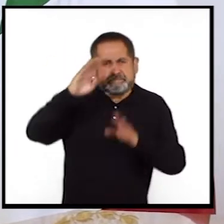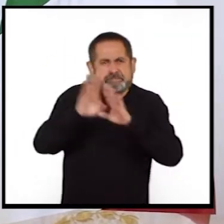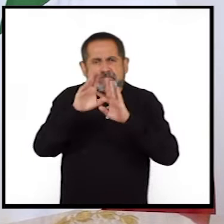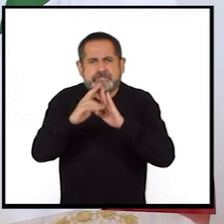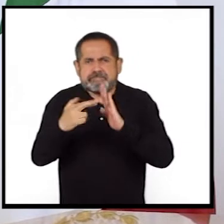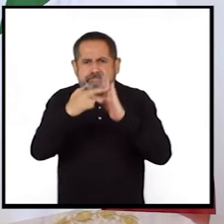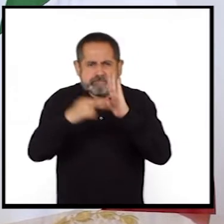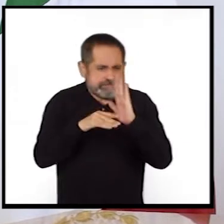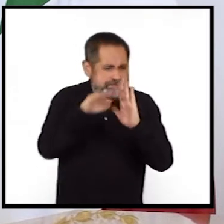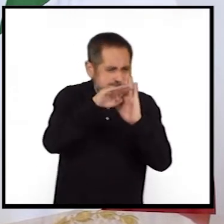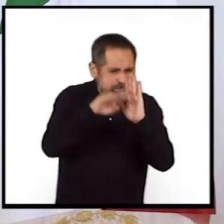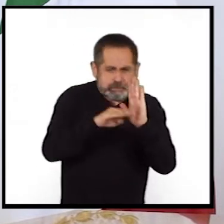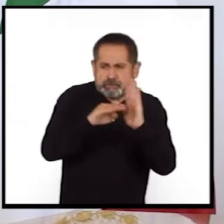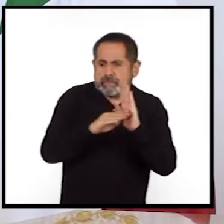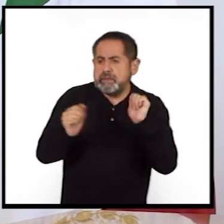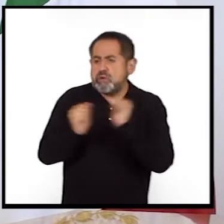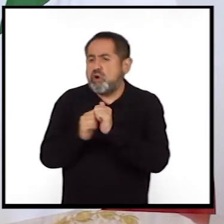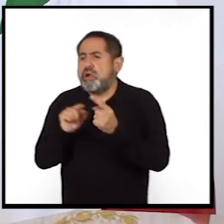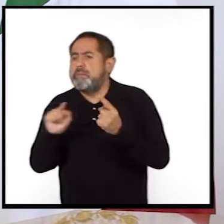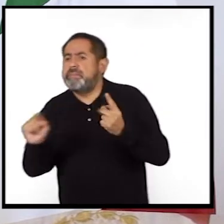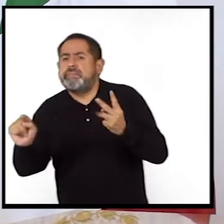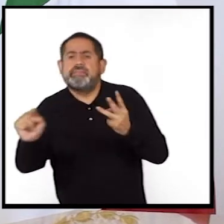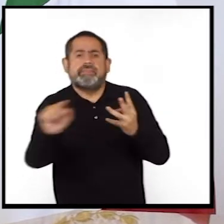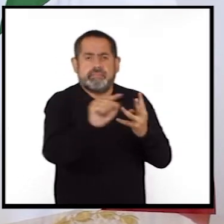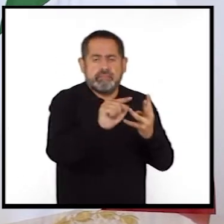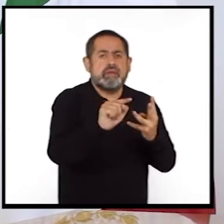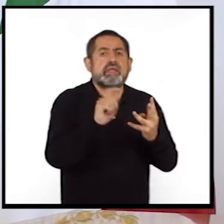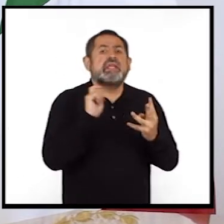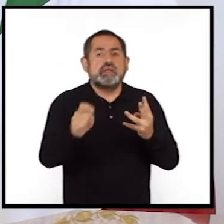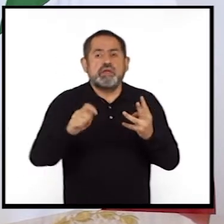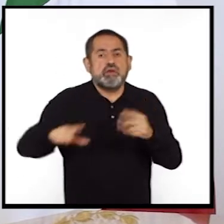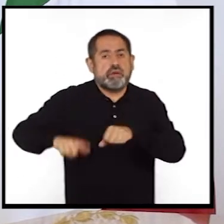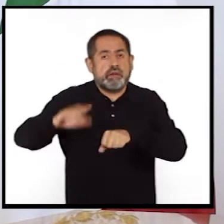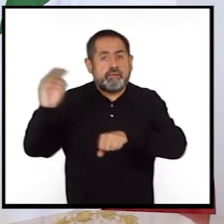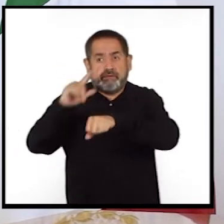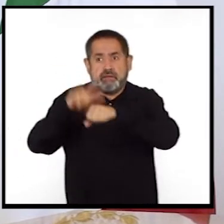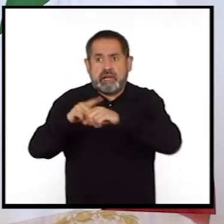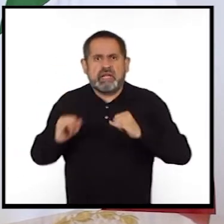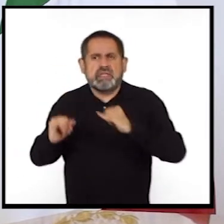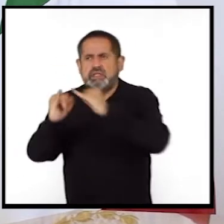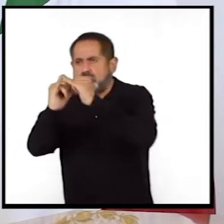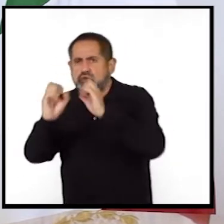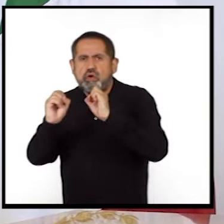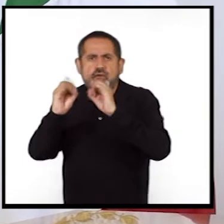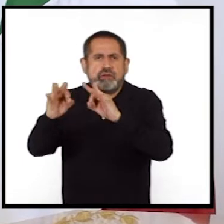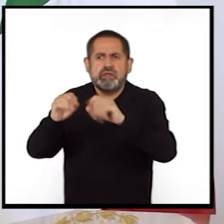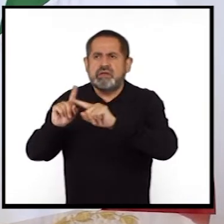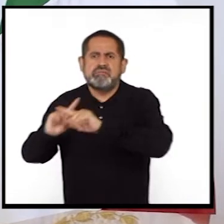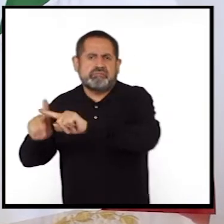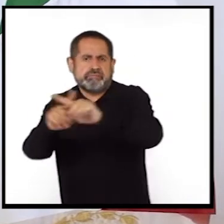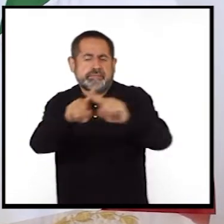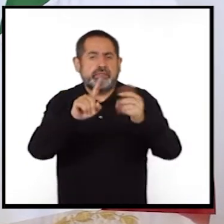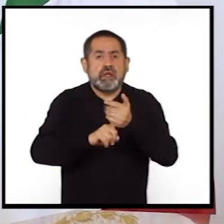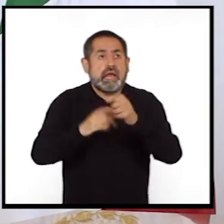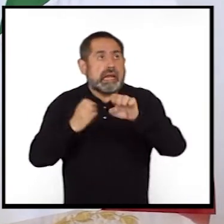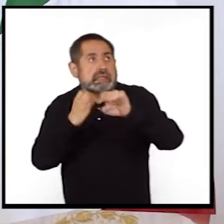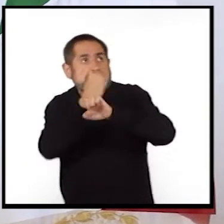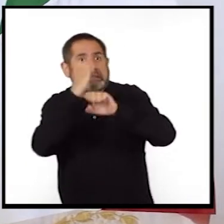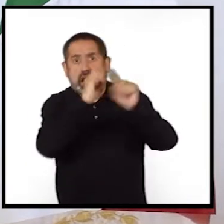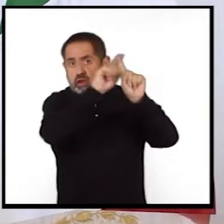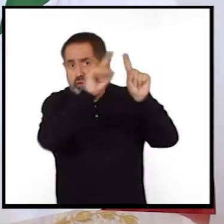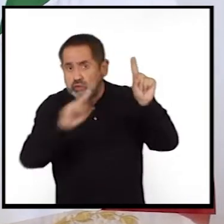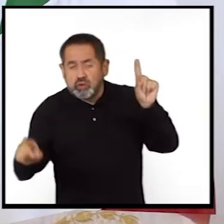estructuramos un marco colaborativo con las demás dependencias del gobierno federal, con los